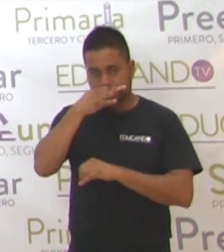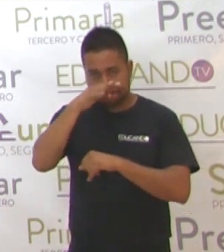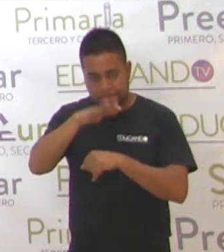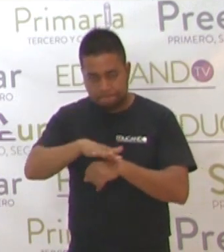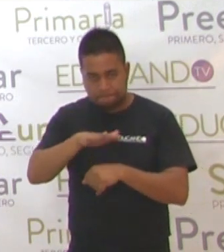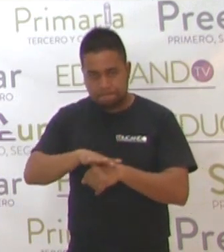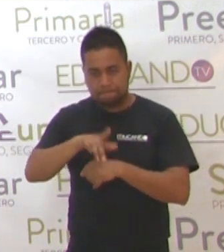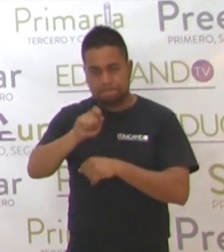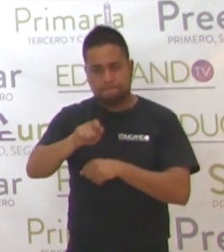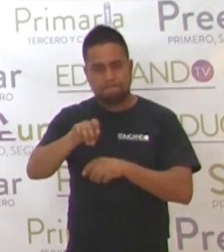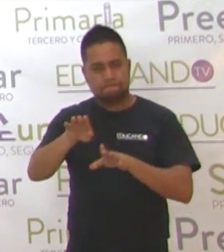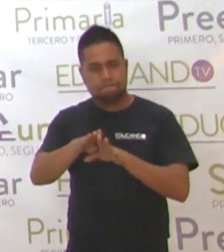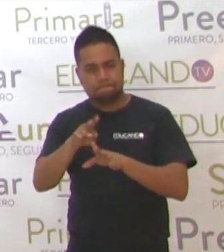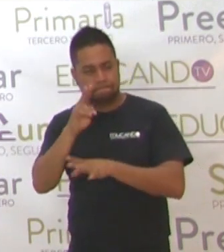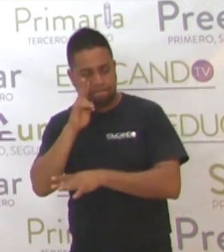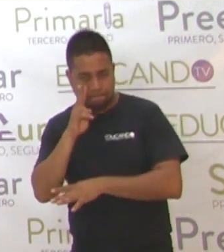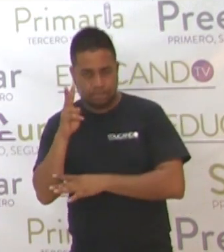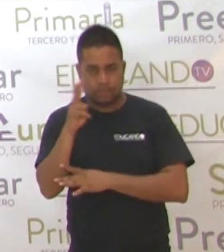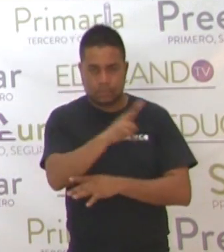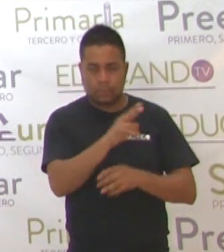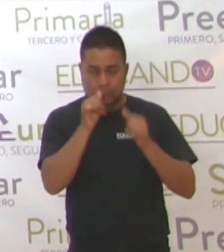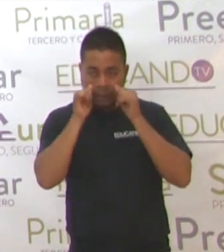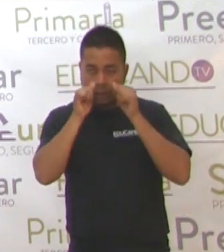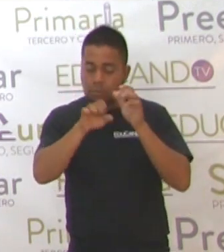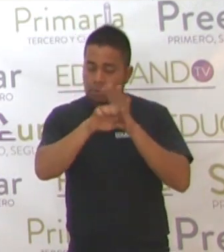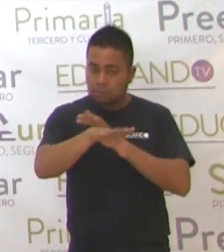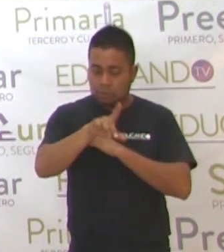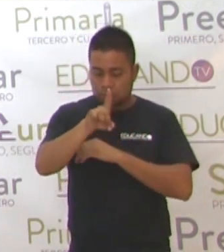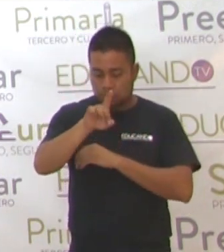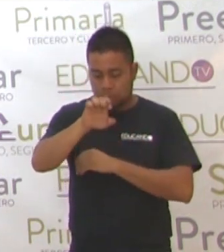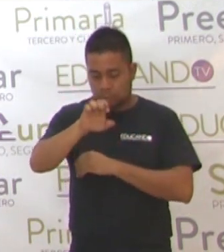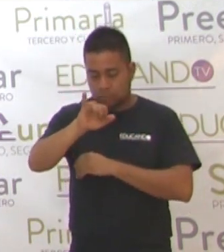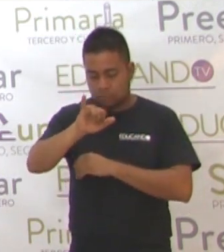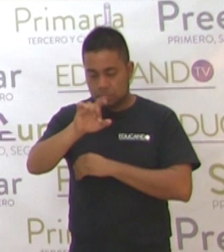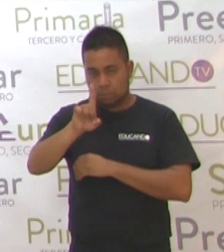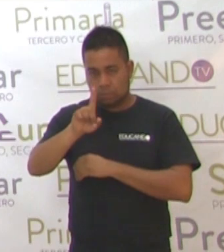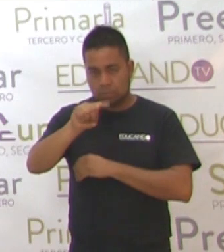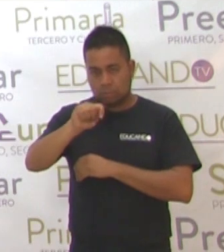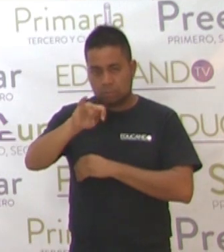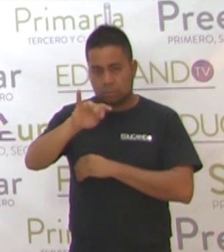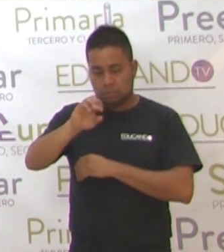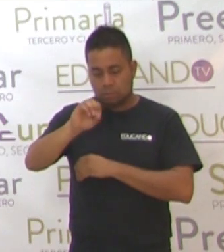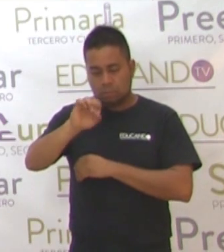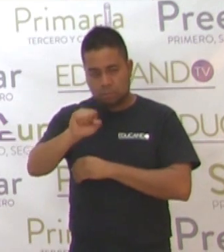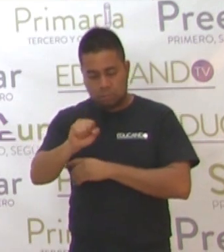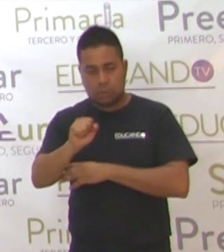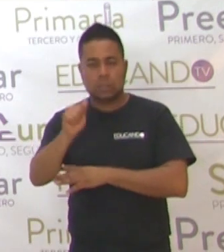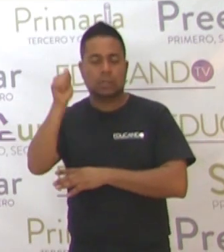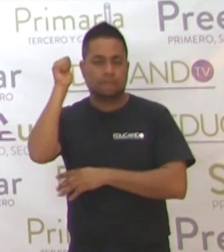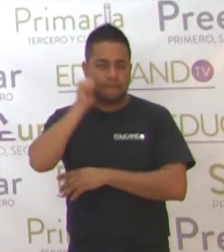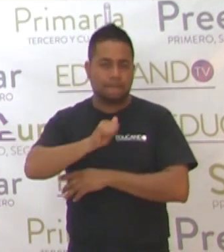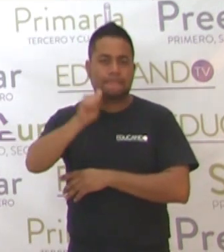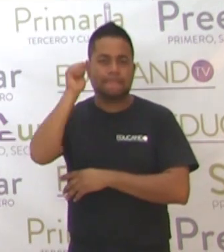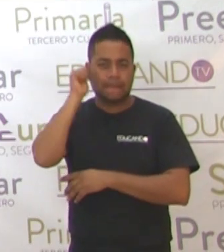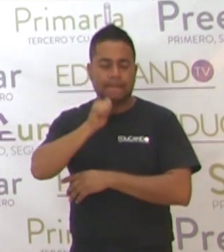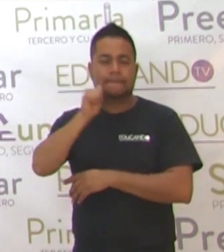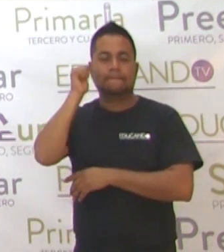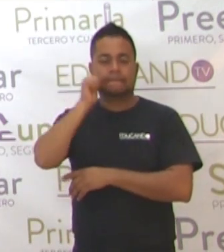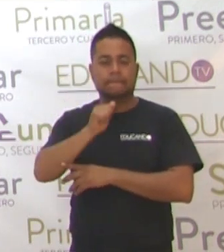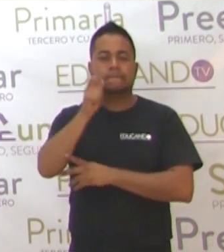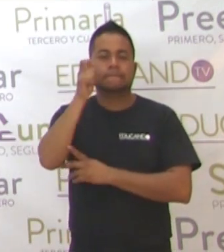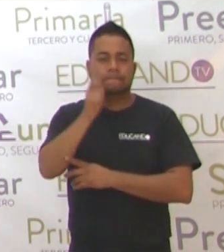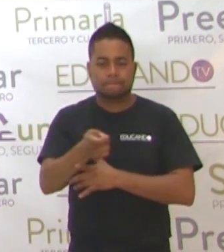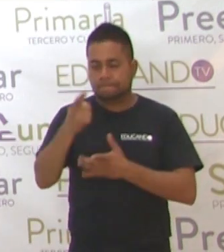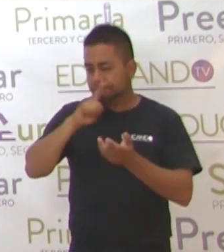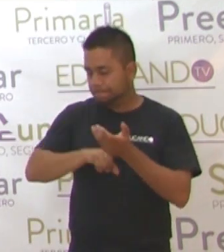un hincapié en que los dípticos o los sexys siempre van a ser parte de